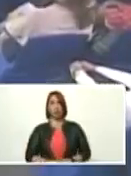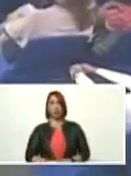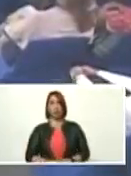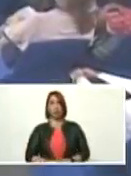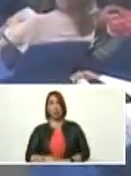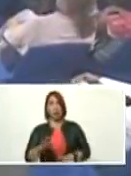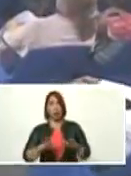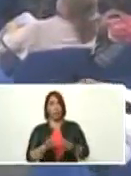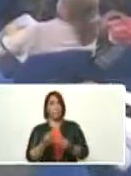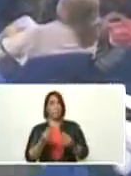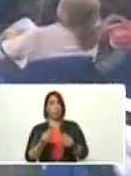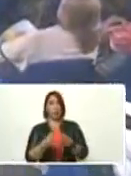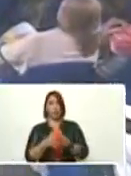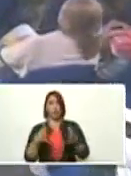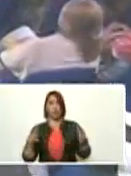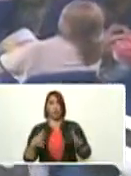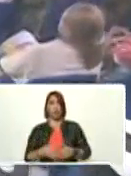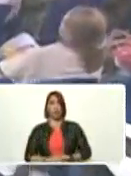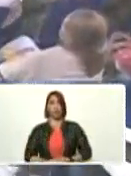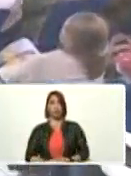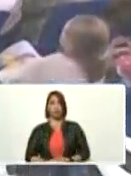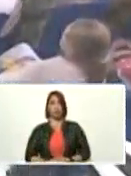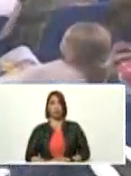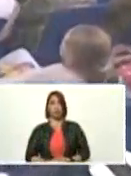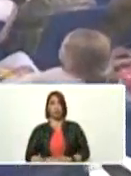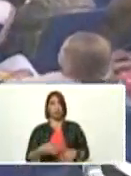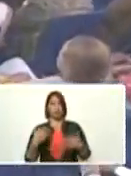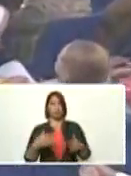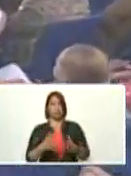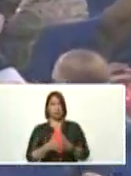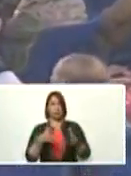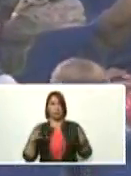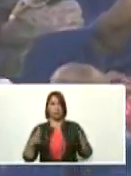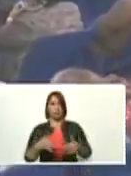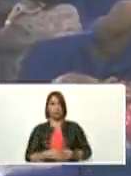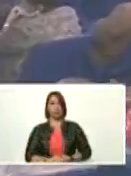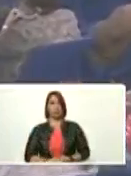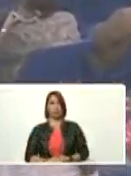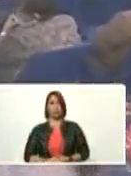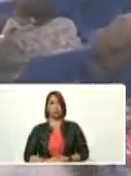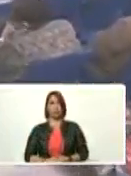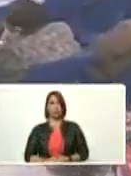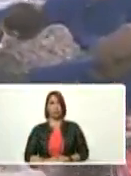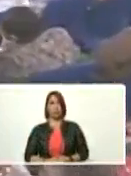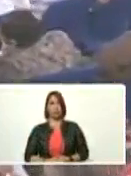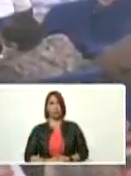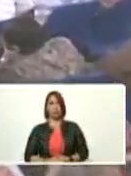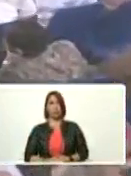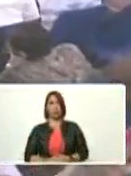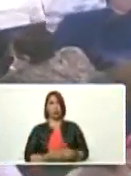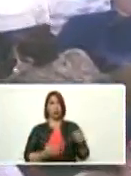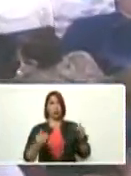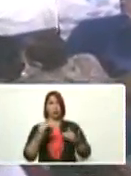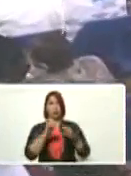grande. Aún es muy grande. Y sobre la